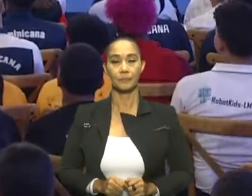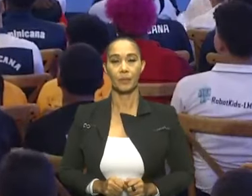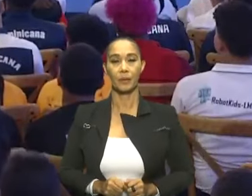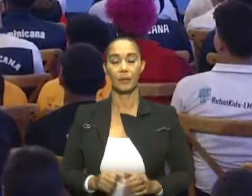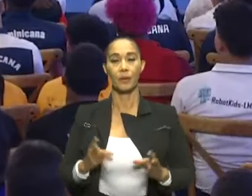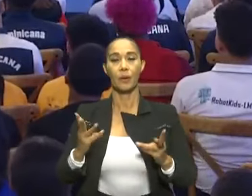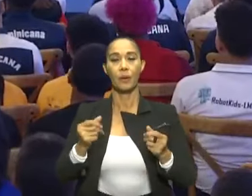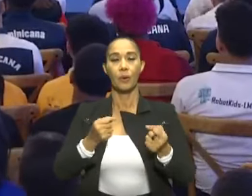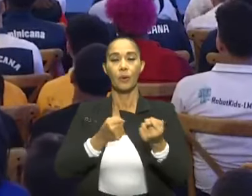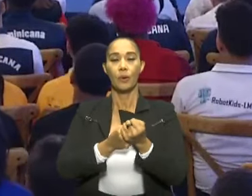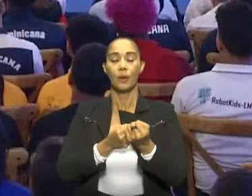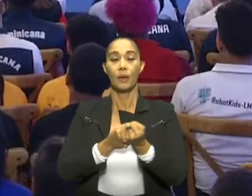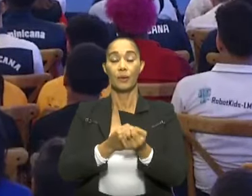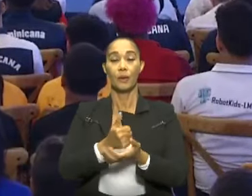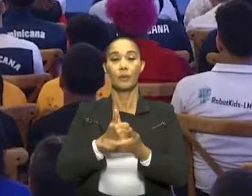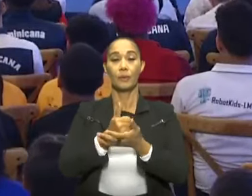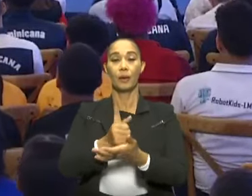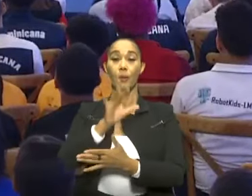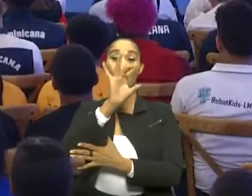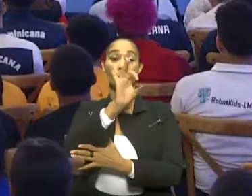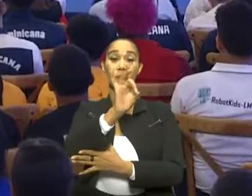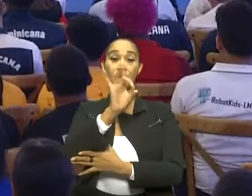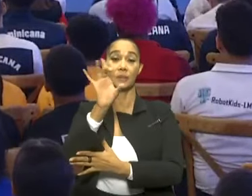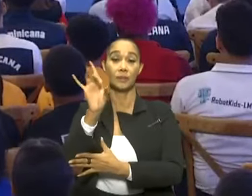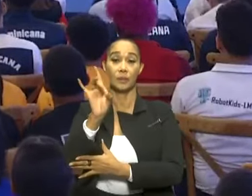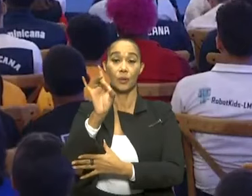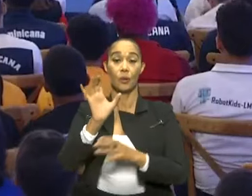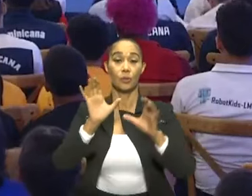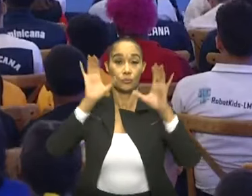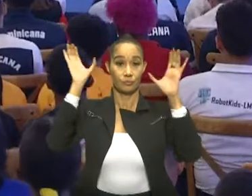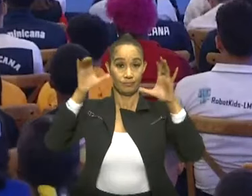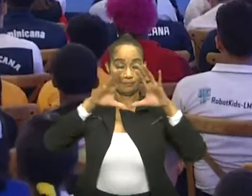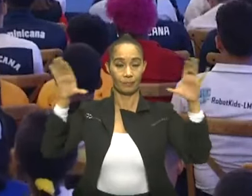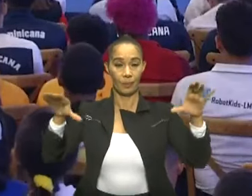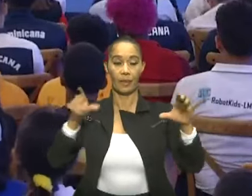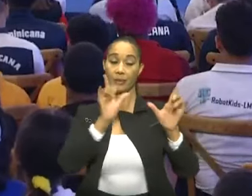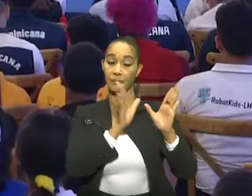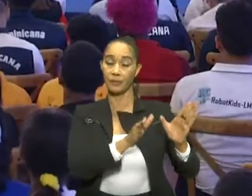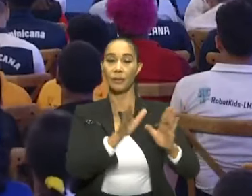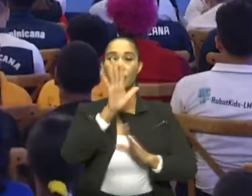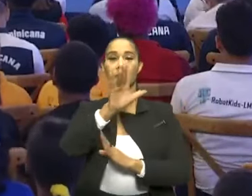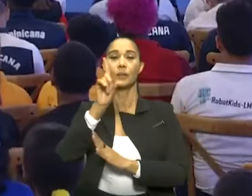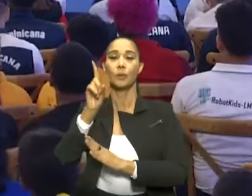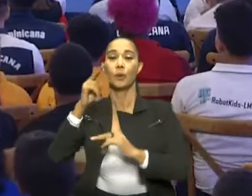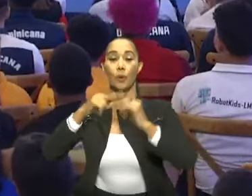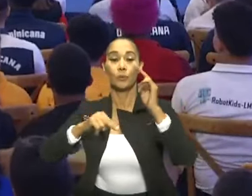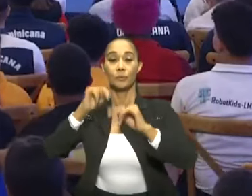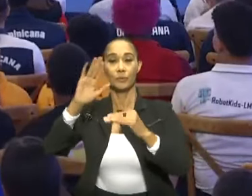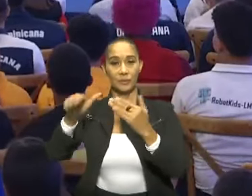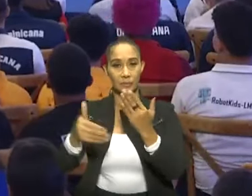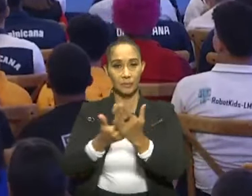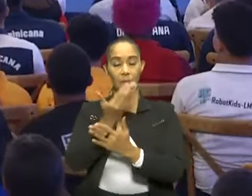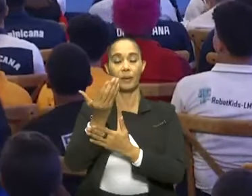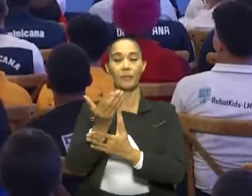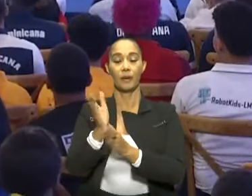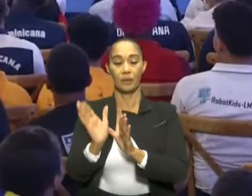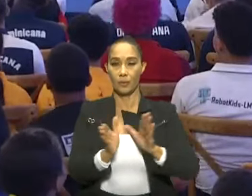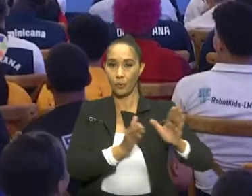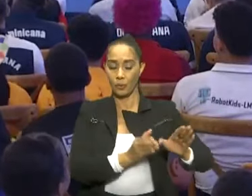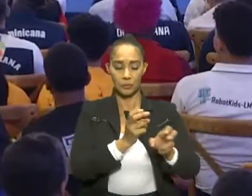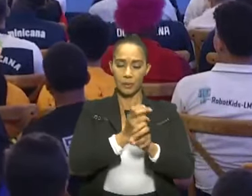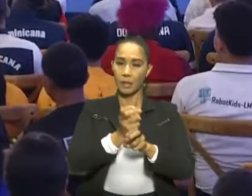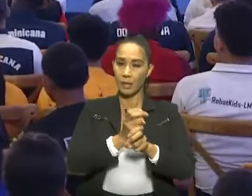hemos impactado 88 polideportivos, de los cuales 51 son construcción nuevas y el resto